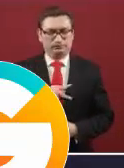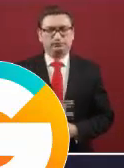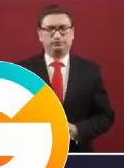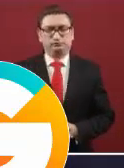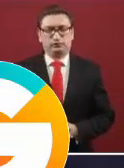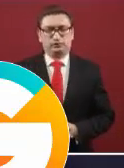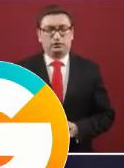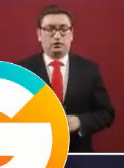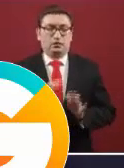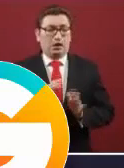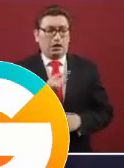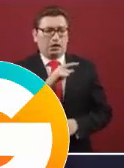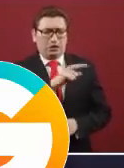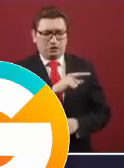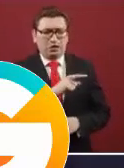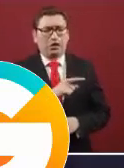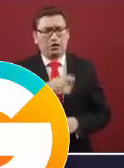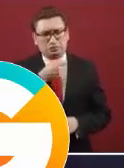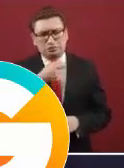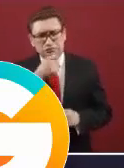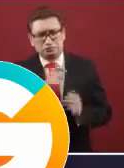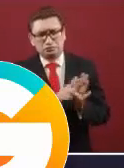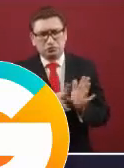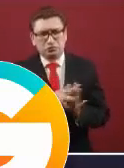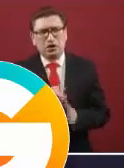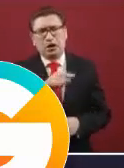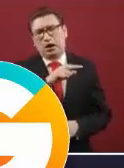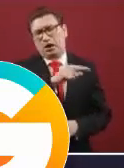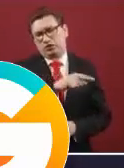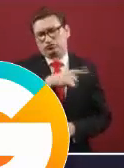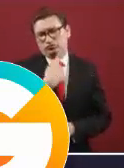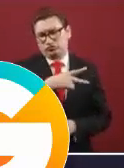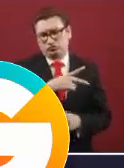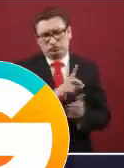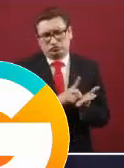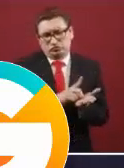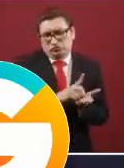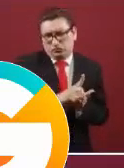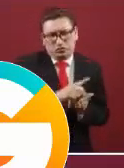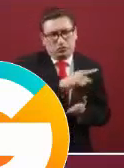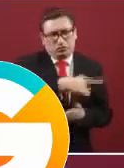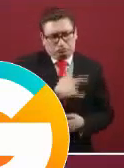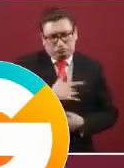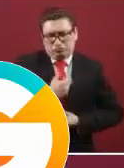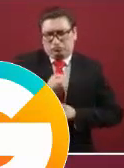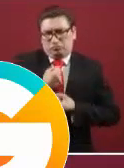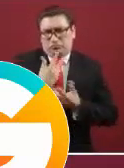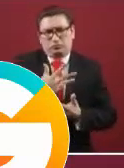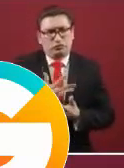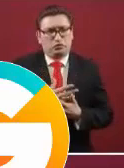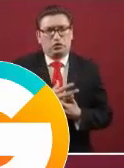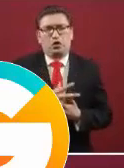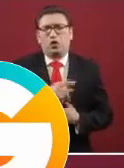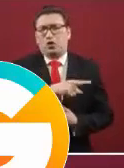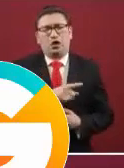Pero tiene derecho a manifestarse, a expresarse, a oponerse.